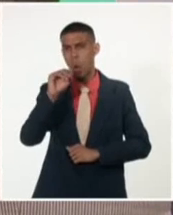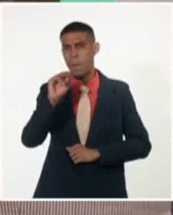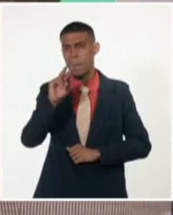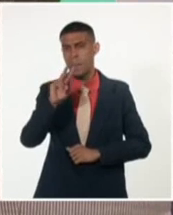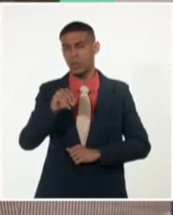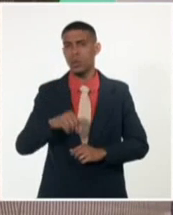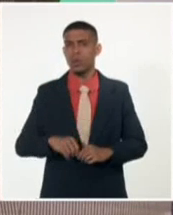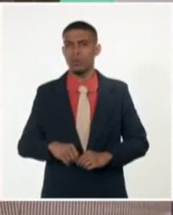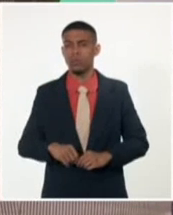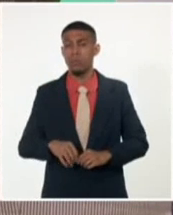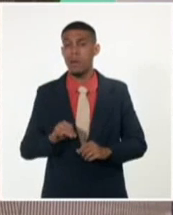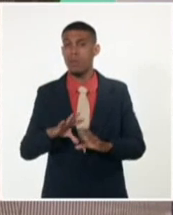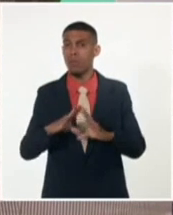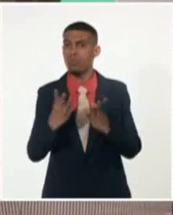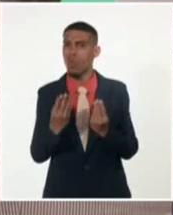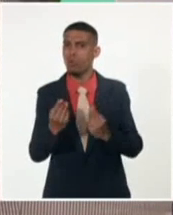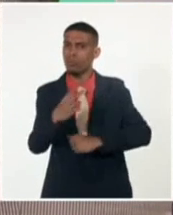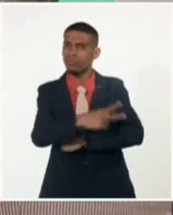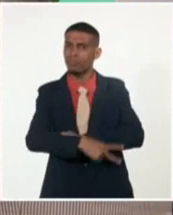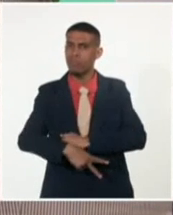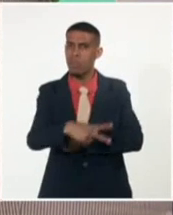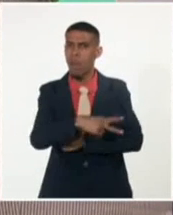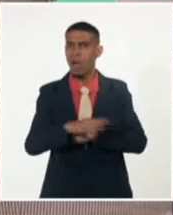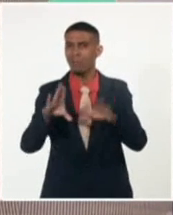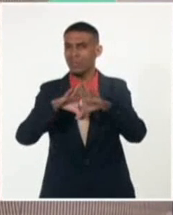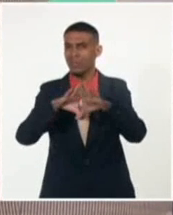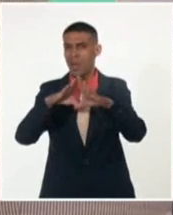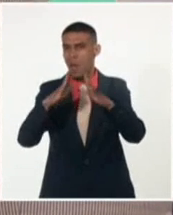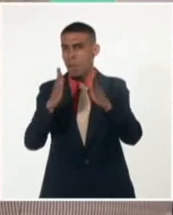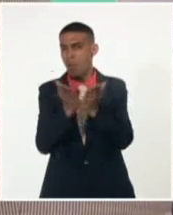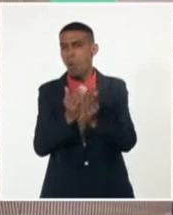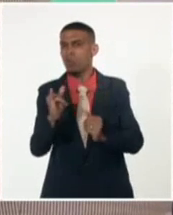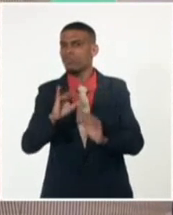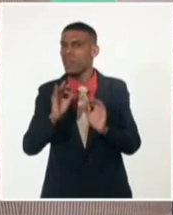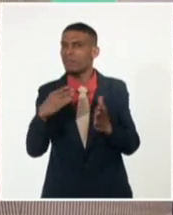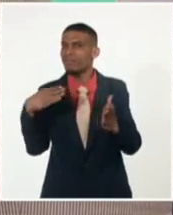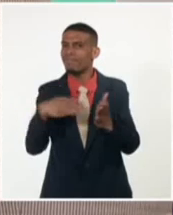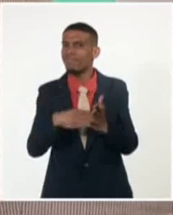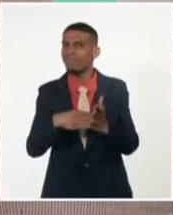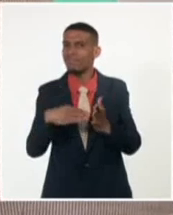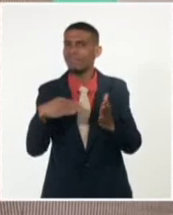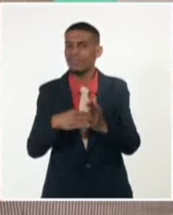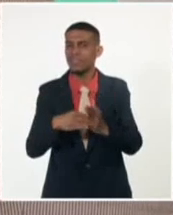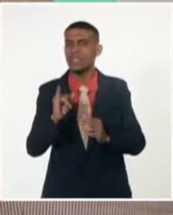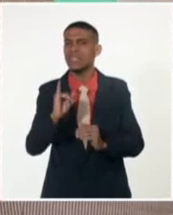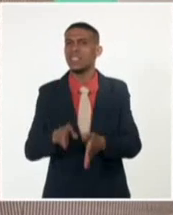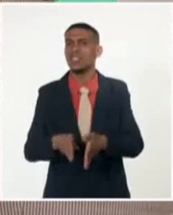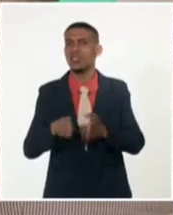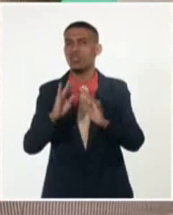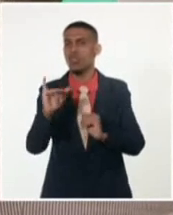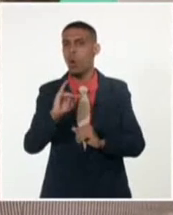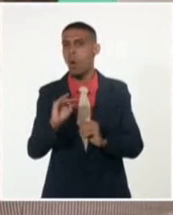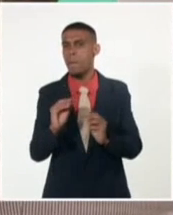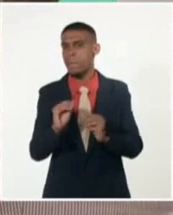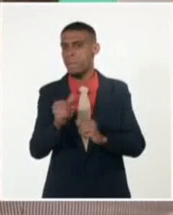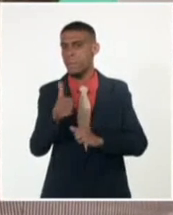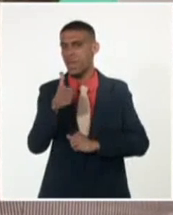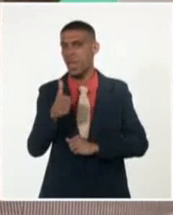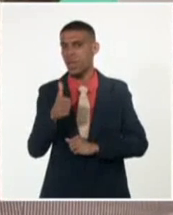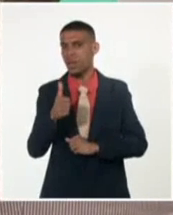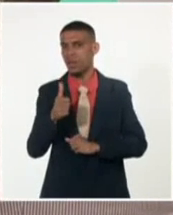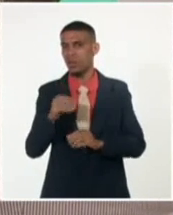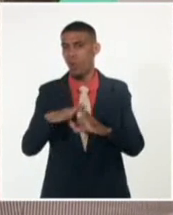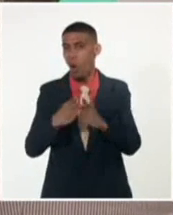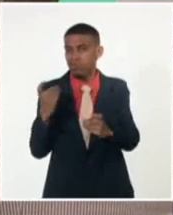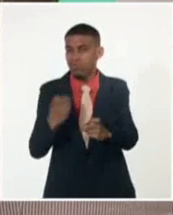a las mayorías de las naciones en el planeta se nos continúen imponiendo instituciones obsoletas heredadas de la Guerra Fría y